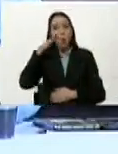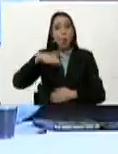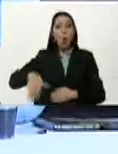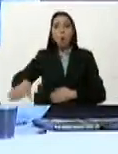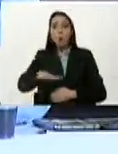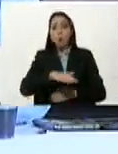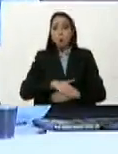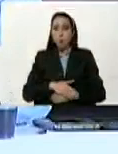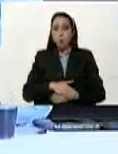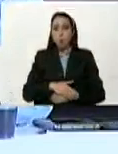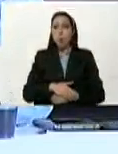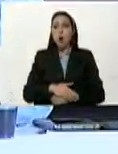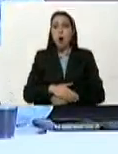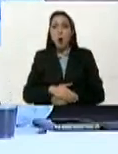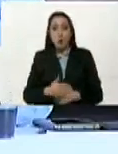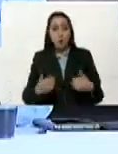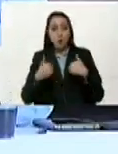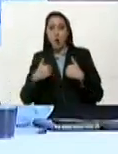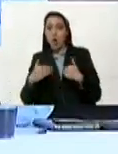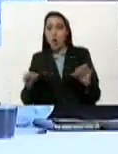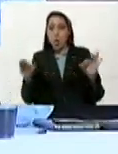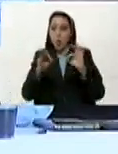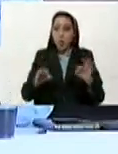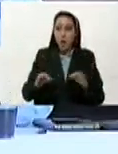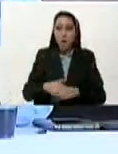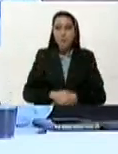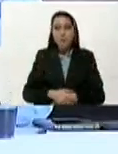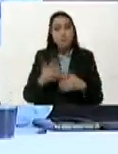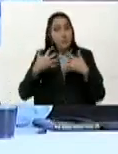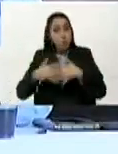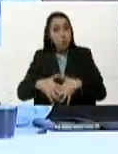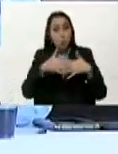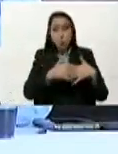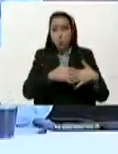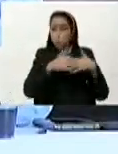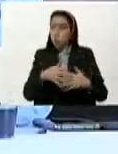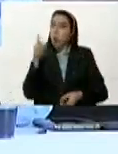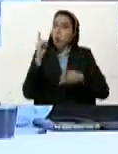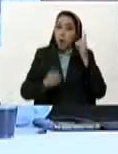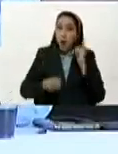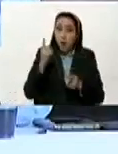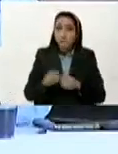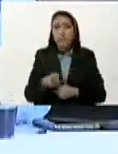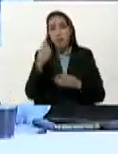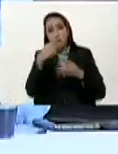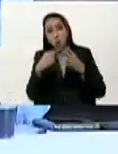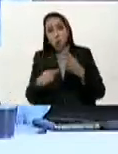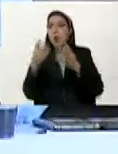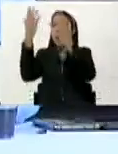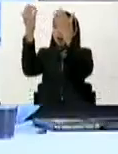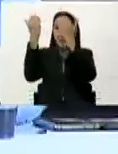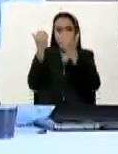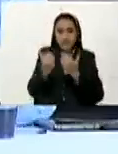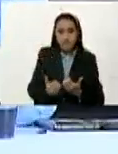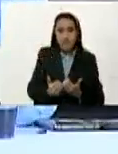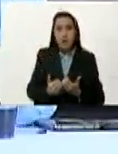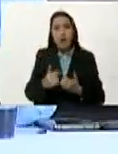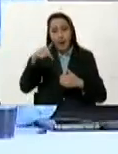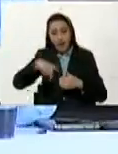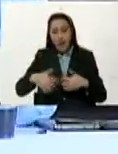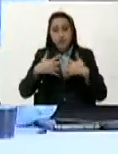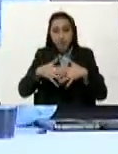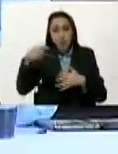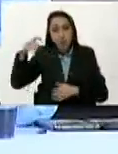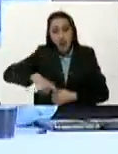que no le iba a afectar al ciudadano común pero muchas de estas industrias presidentes dependen algunas de materia prima importada como es el caso de esta industria